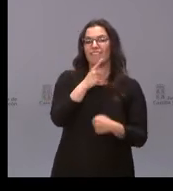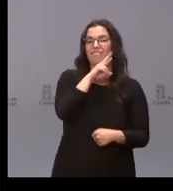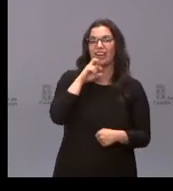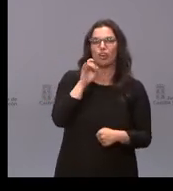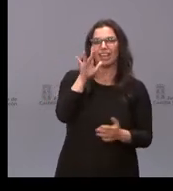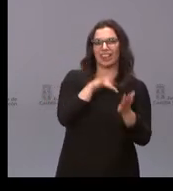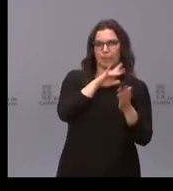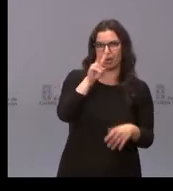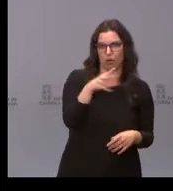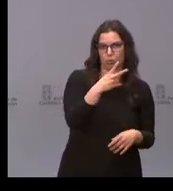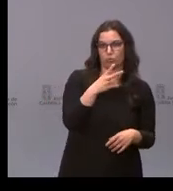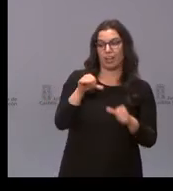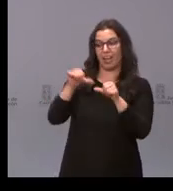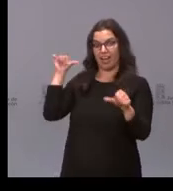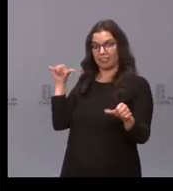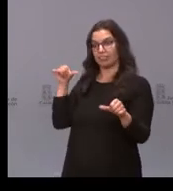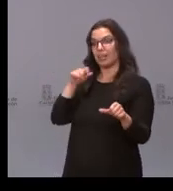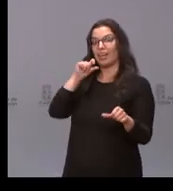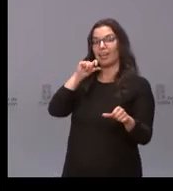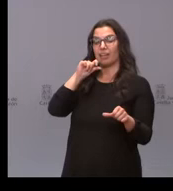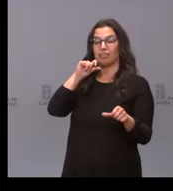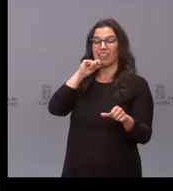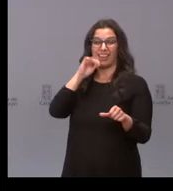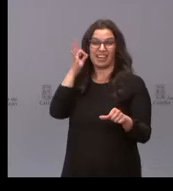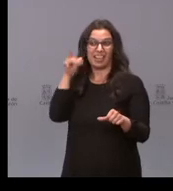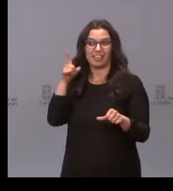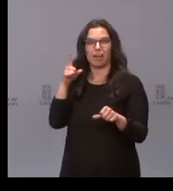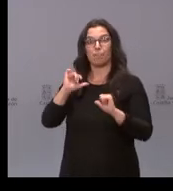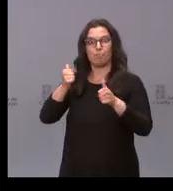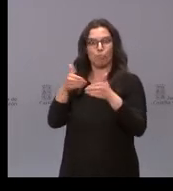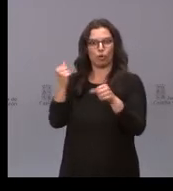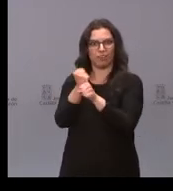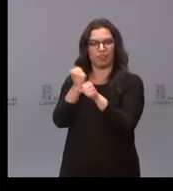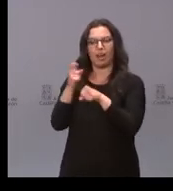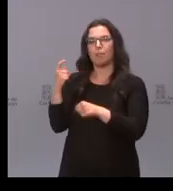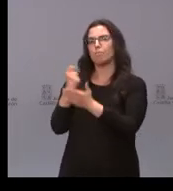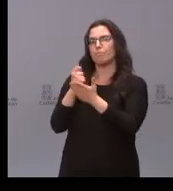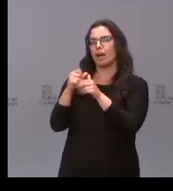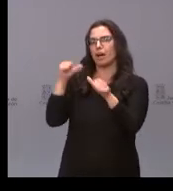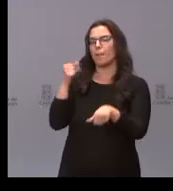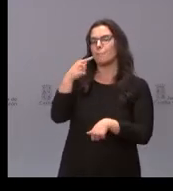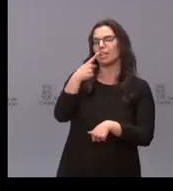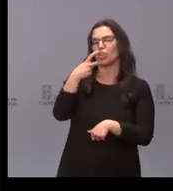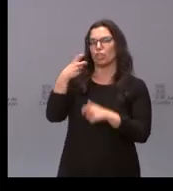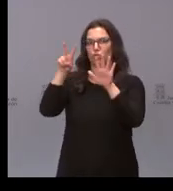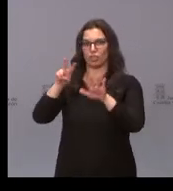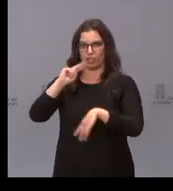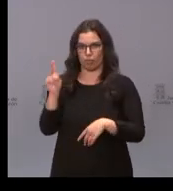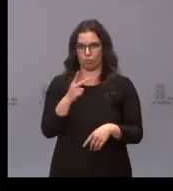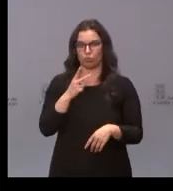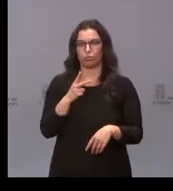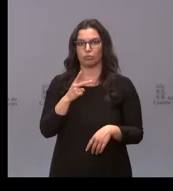hasta ahora esta nieta que acaba de obtener su primer puesto de trabajo pagaría mil 207 euros con él